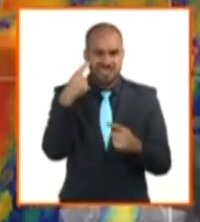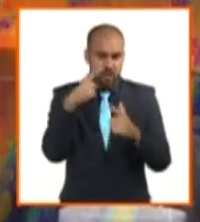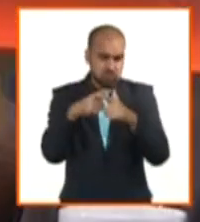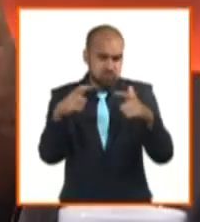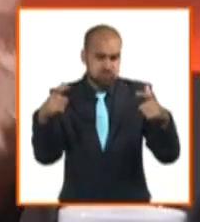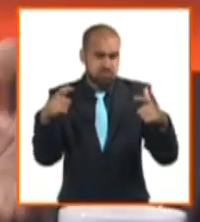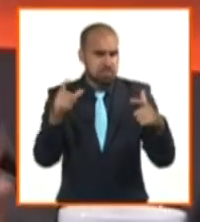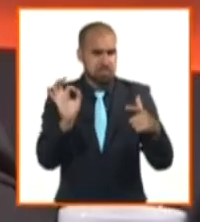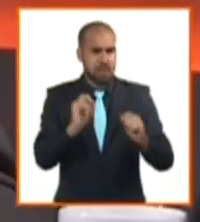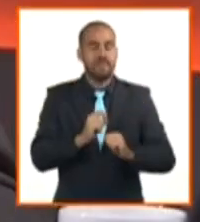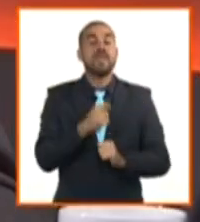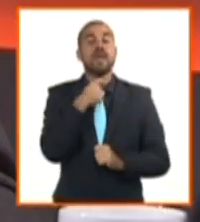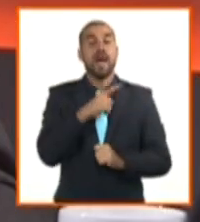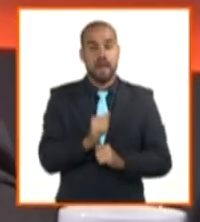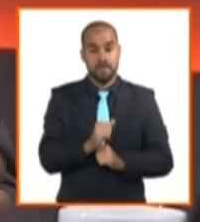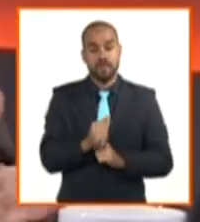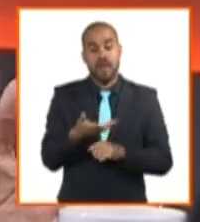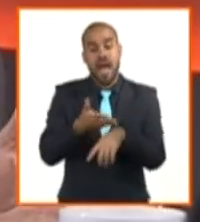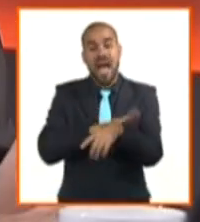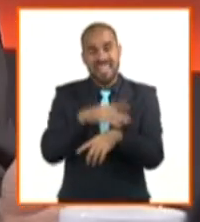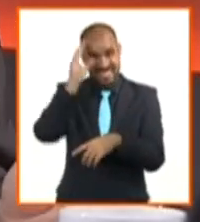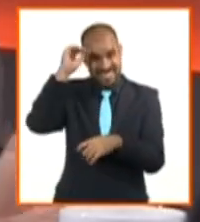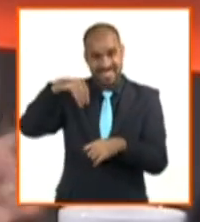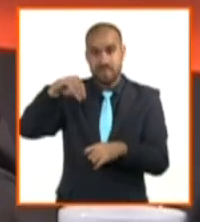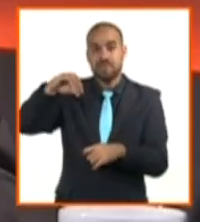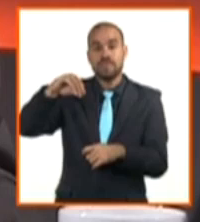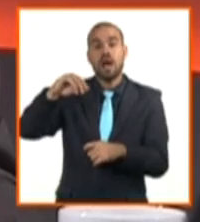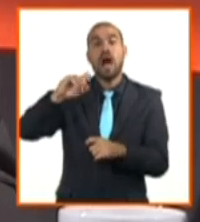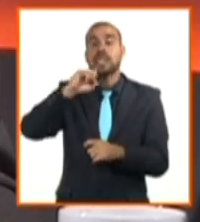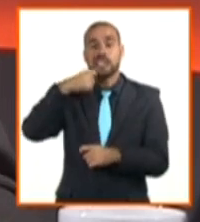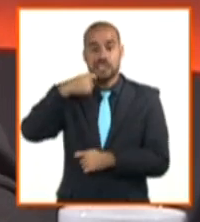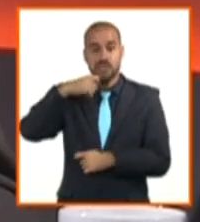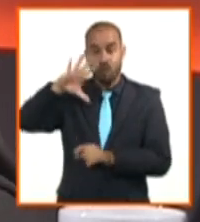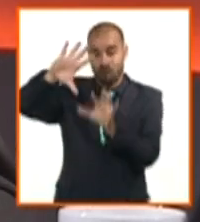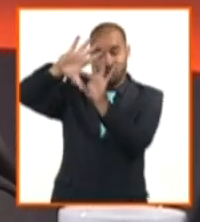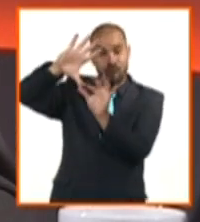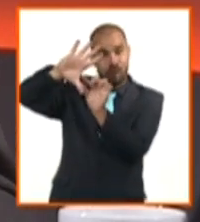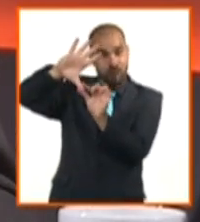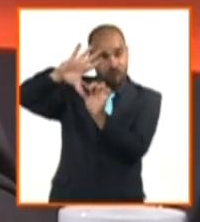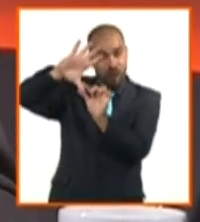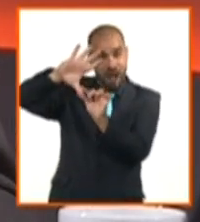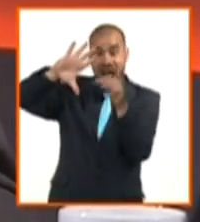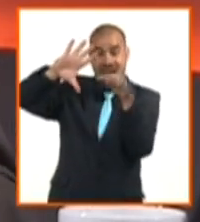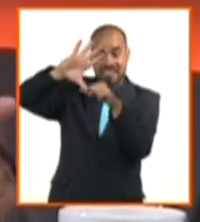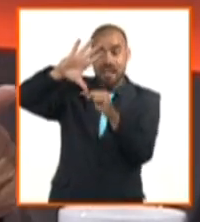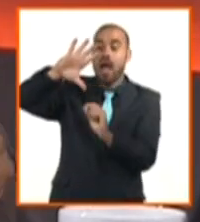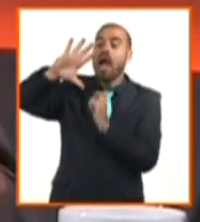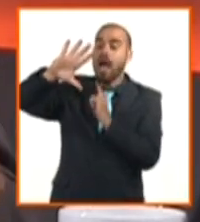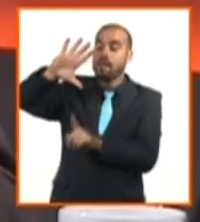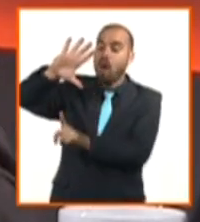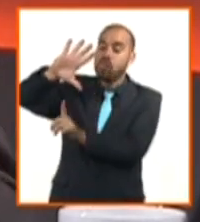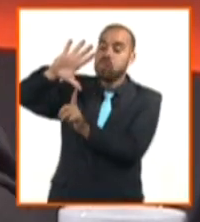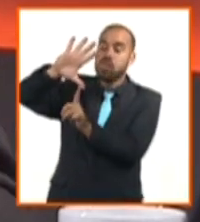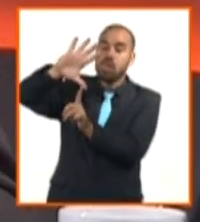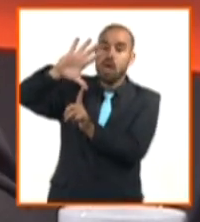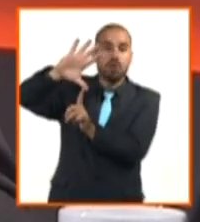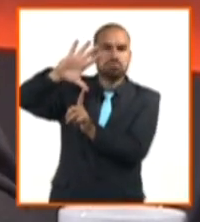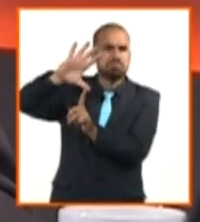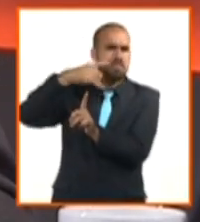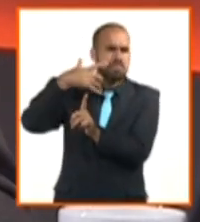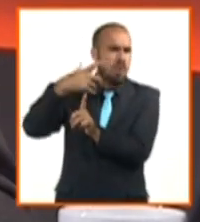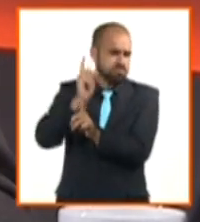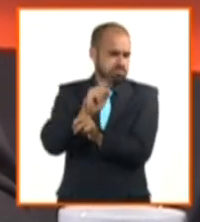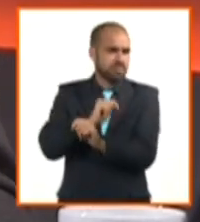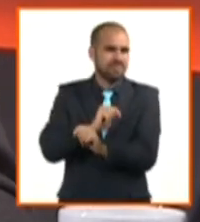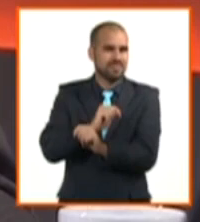antes de llegar a la florida para nosotros no tienen absolutamente ninguna importancia la lluvia es el factor importante para